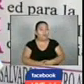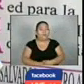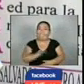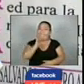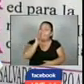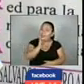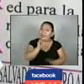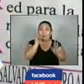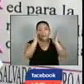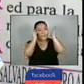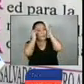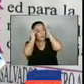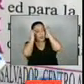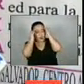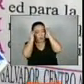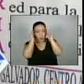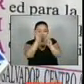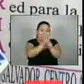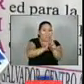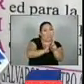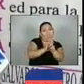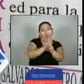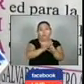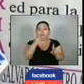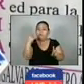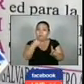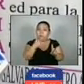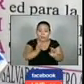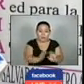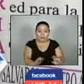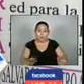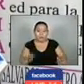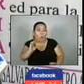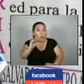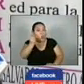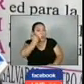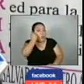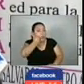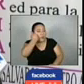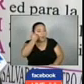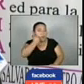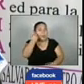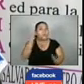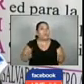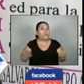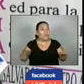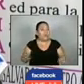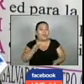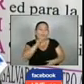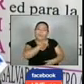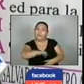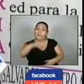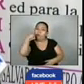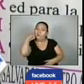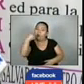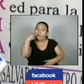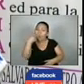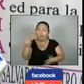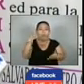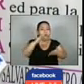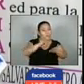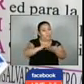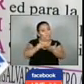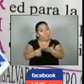de preocupación, lo que es el abuso sexual en niños, niñas y adolescentes, que eso es importante también retomar,